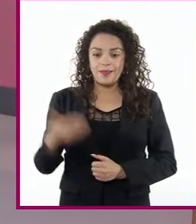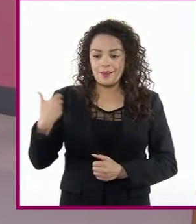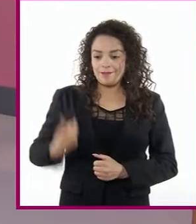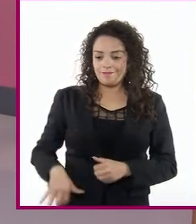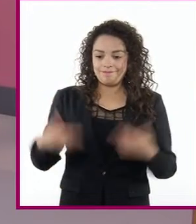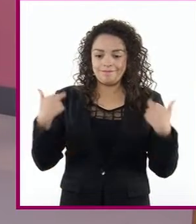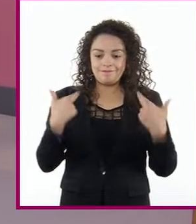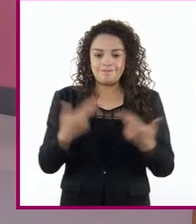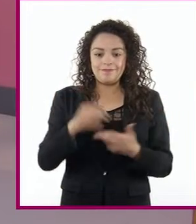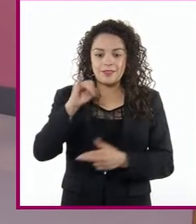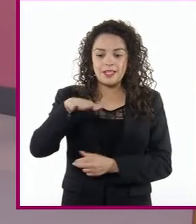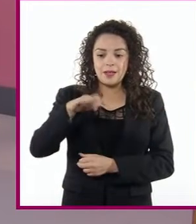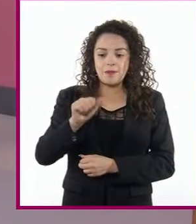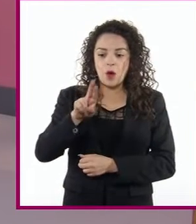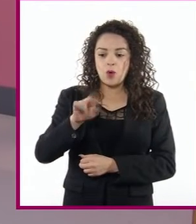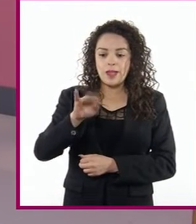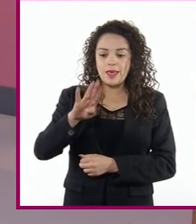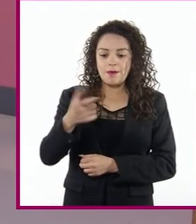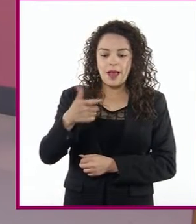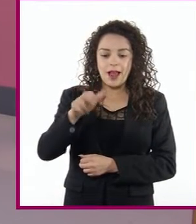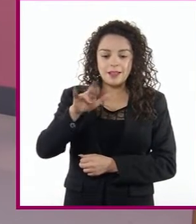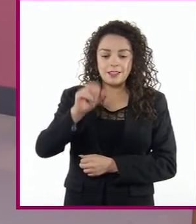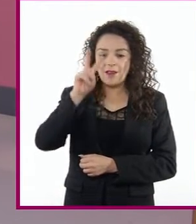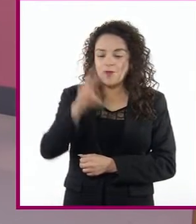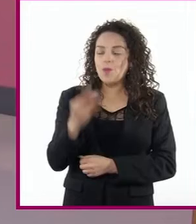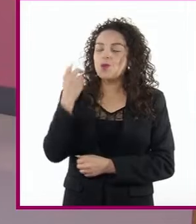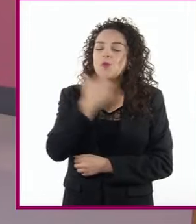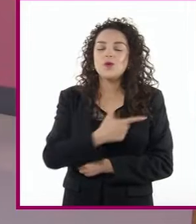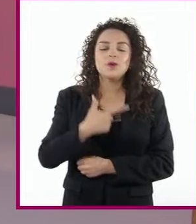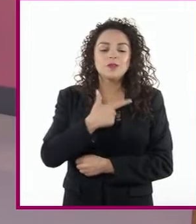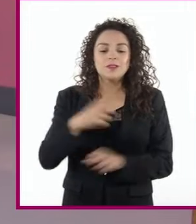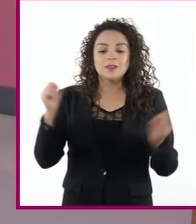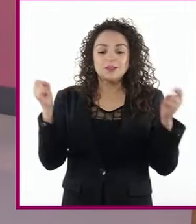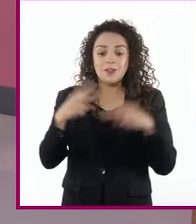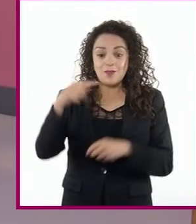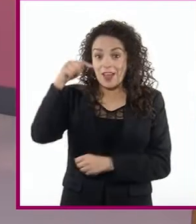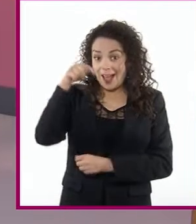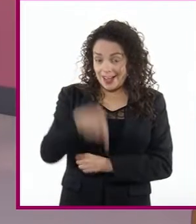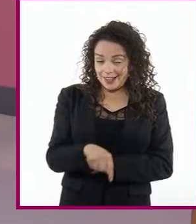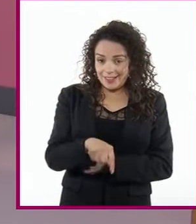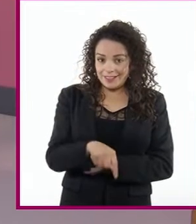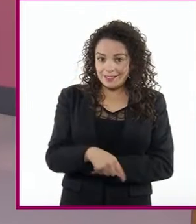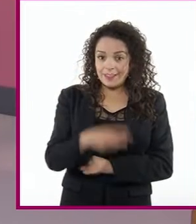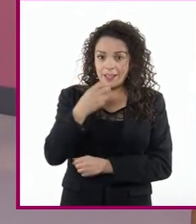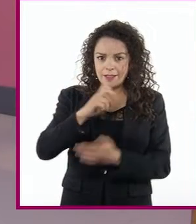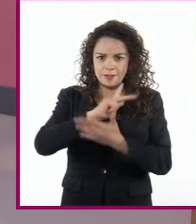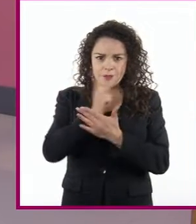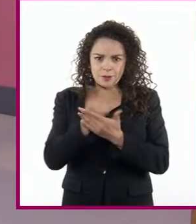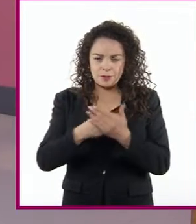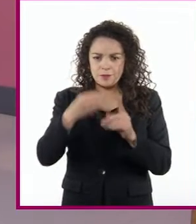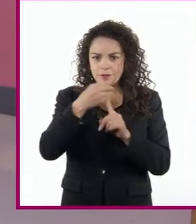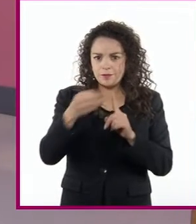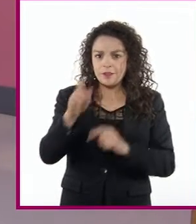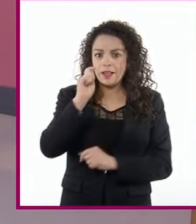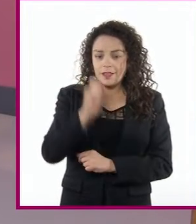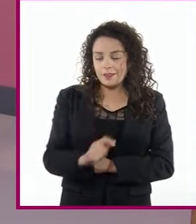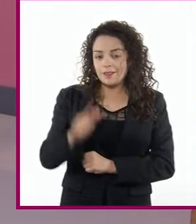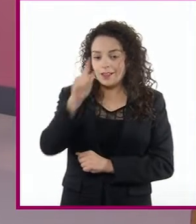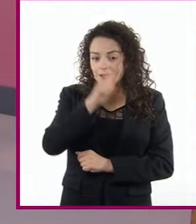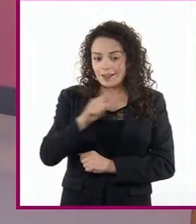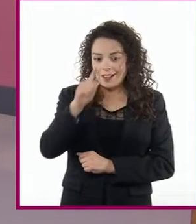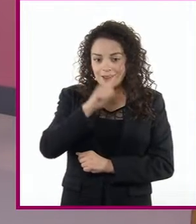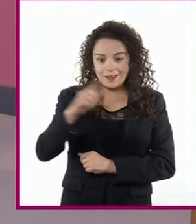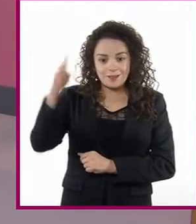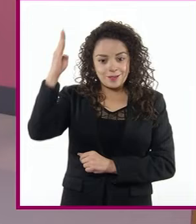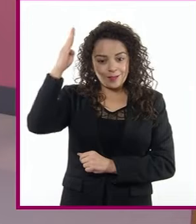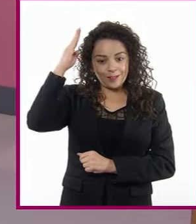García y efectivamente es un gusto encontrarnos por aquí en una sesión más de Lengua Materna